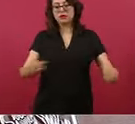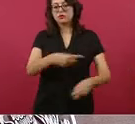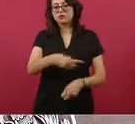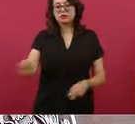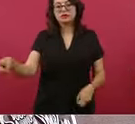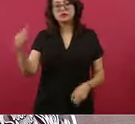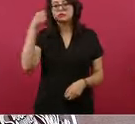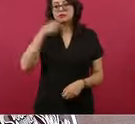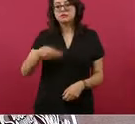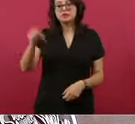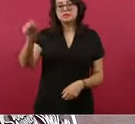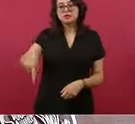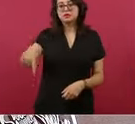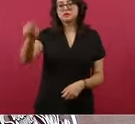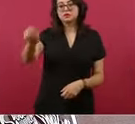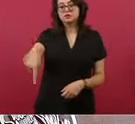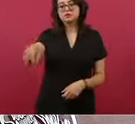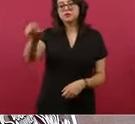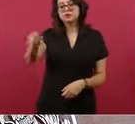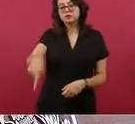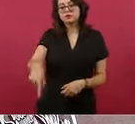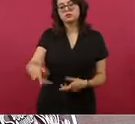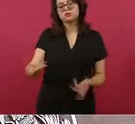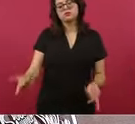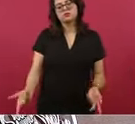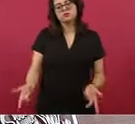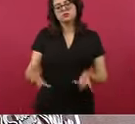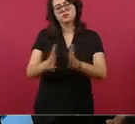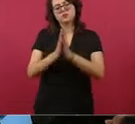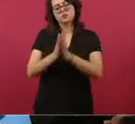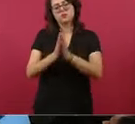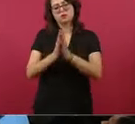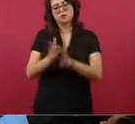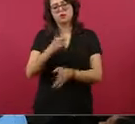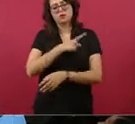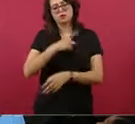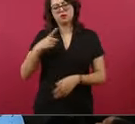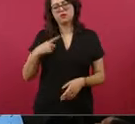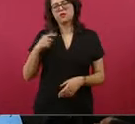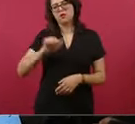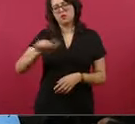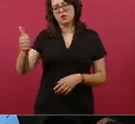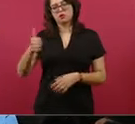semana o de una semana para acá, pues que…